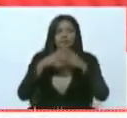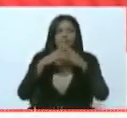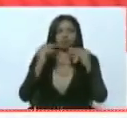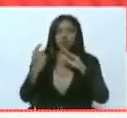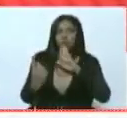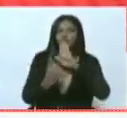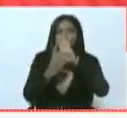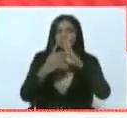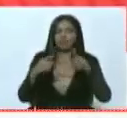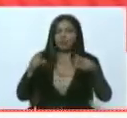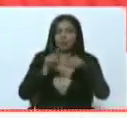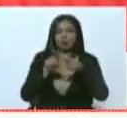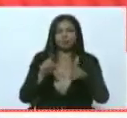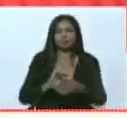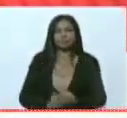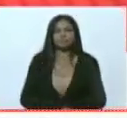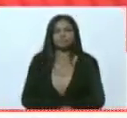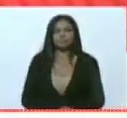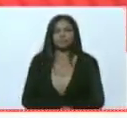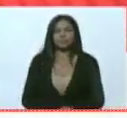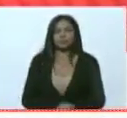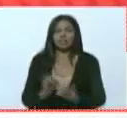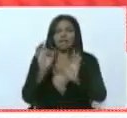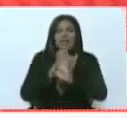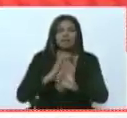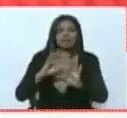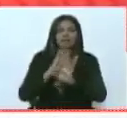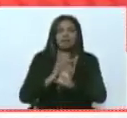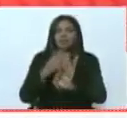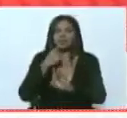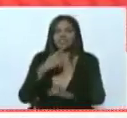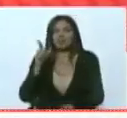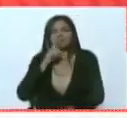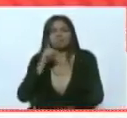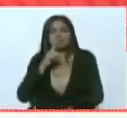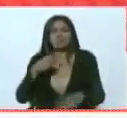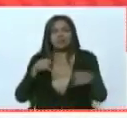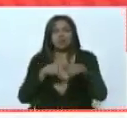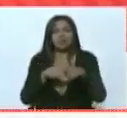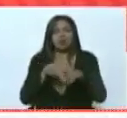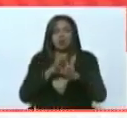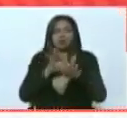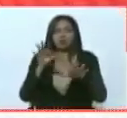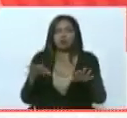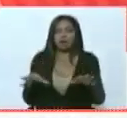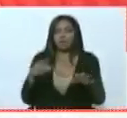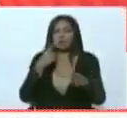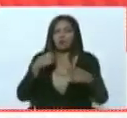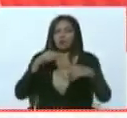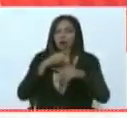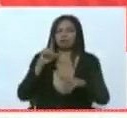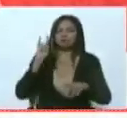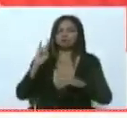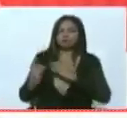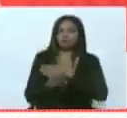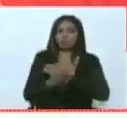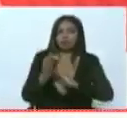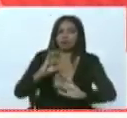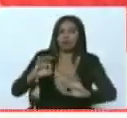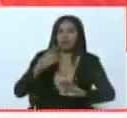frentes. Que nadie nos caiga a coba y no nos dejemos caer a coba. Cuando